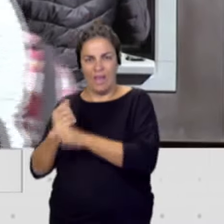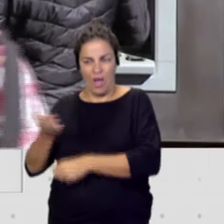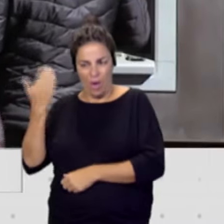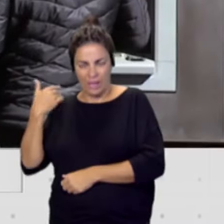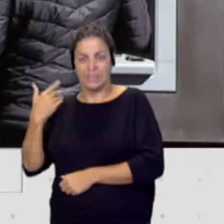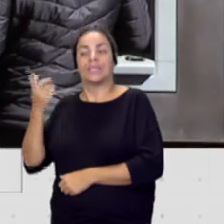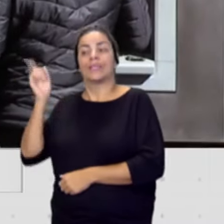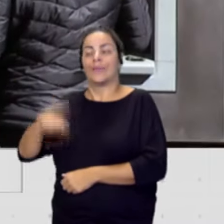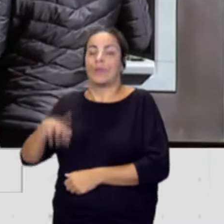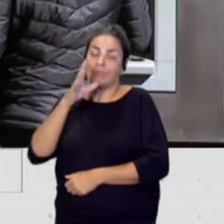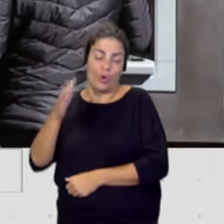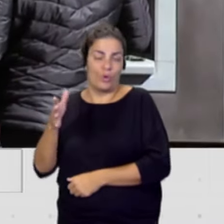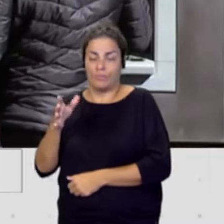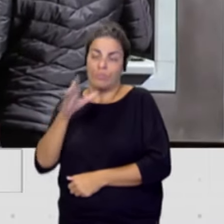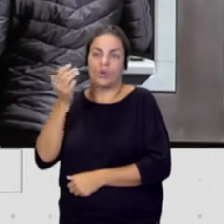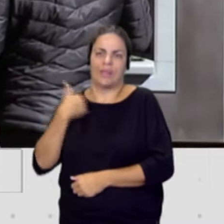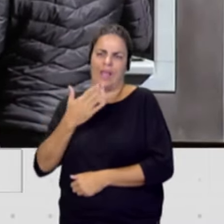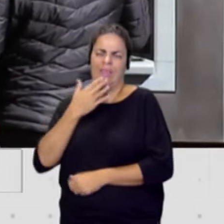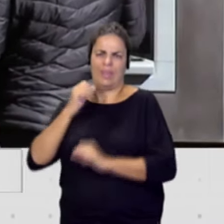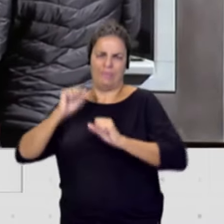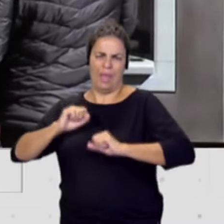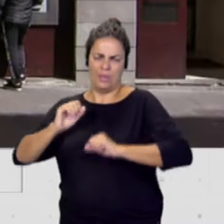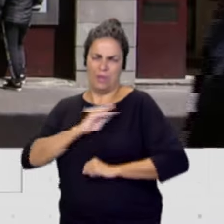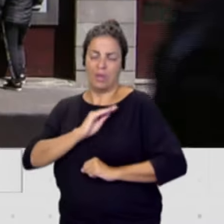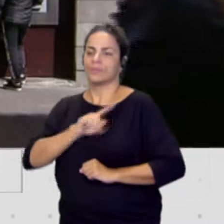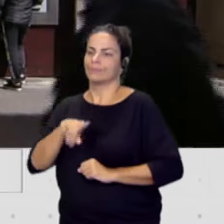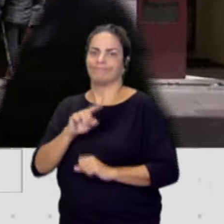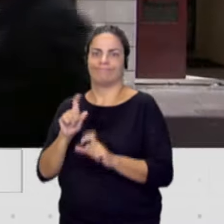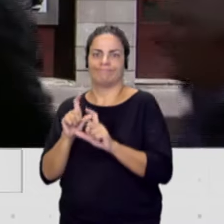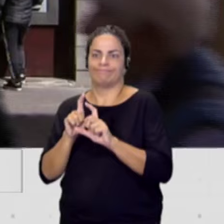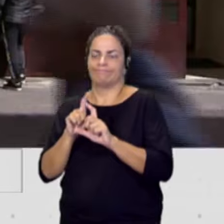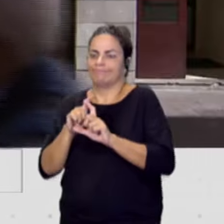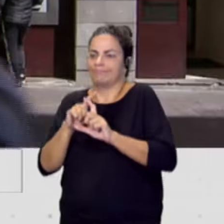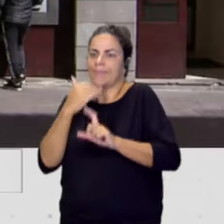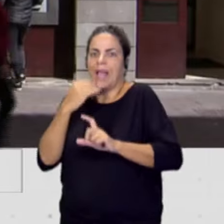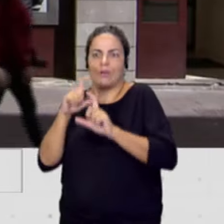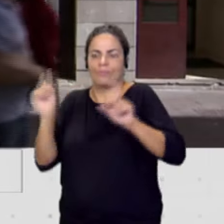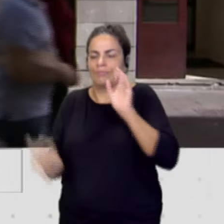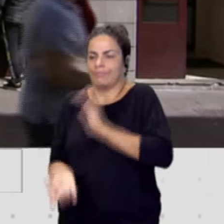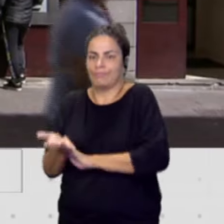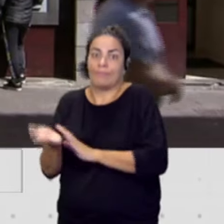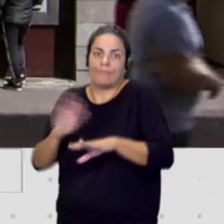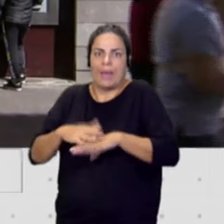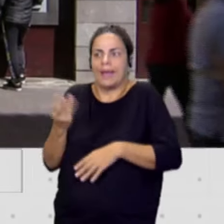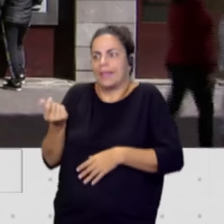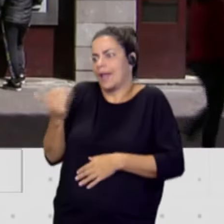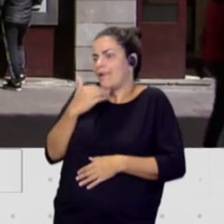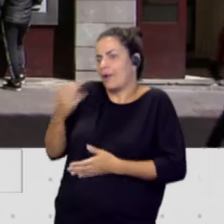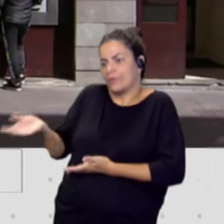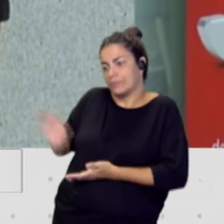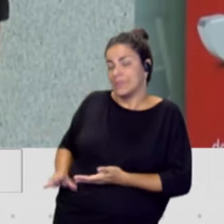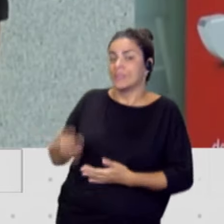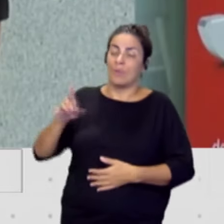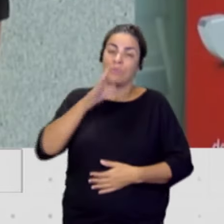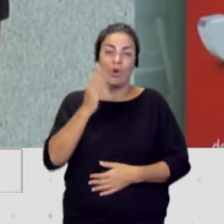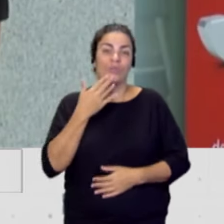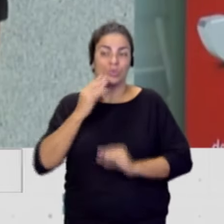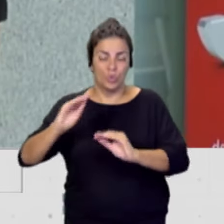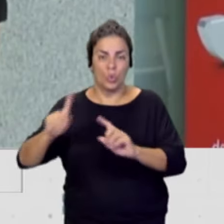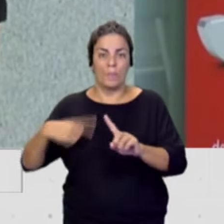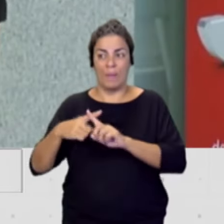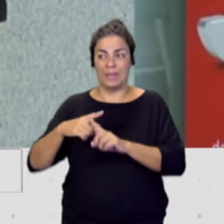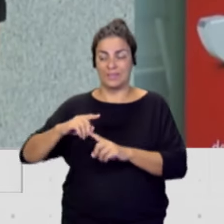que emprender ya a avanzada edad para poder buscar un refugio económico, que al final, también debido a la edad y ese castigo económico,